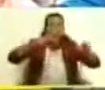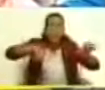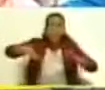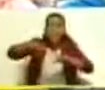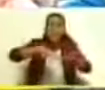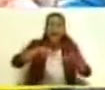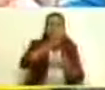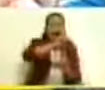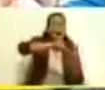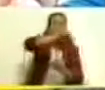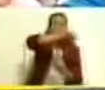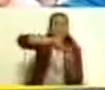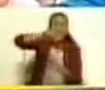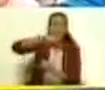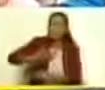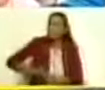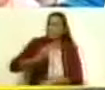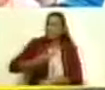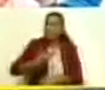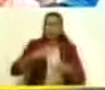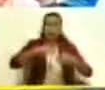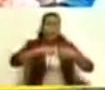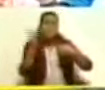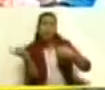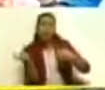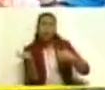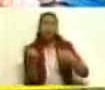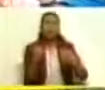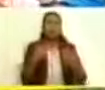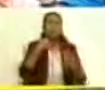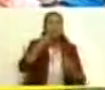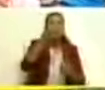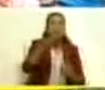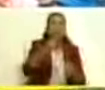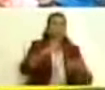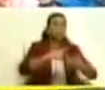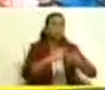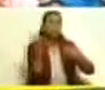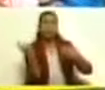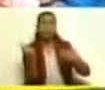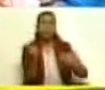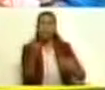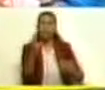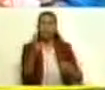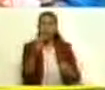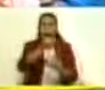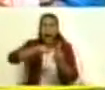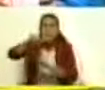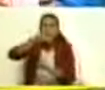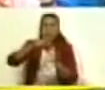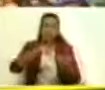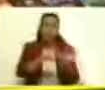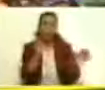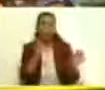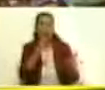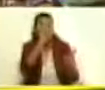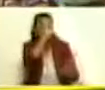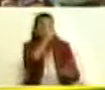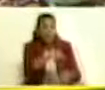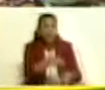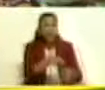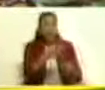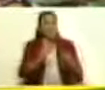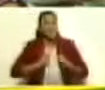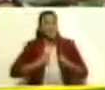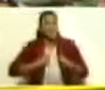del ambiente, ¿verdad? Nosotros no podemos hablar de lo social sin pensar en el respeto por la